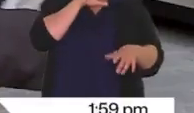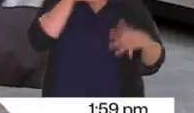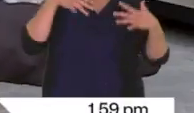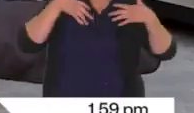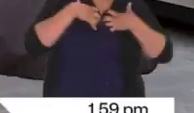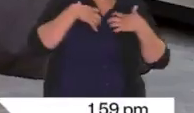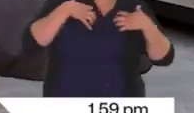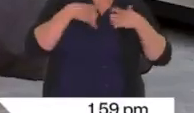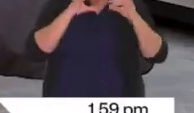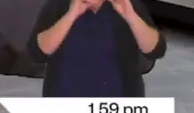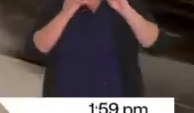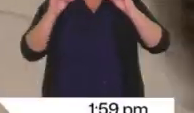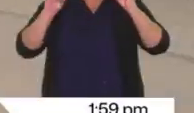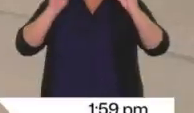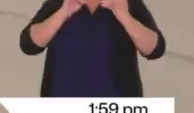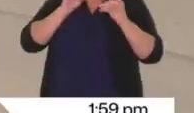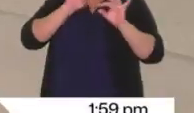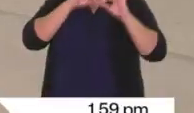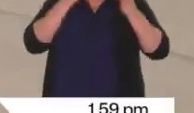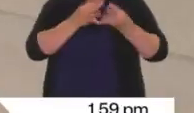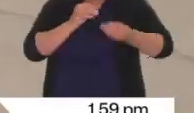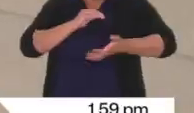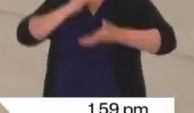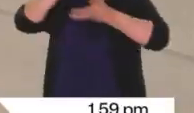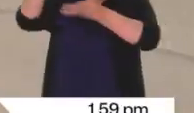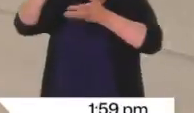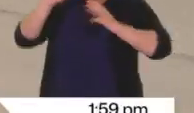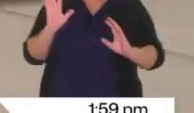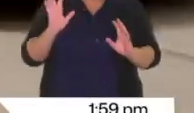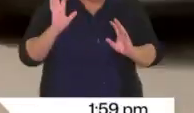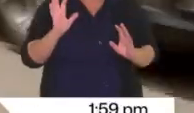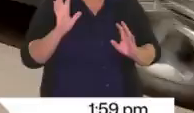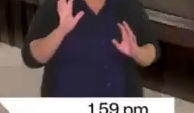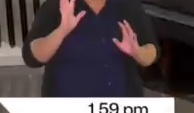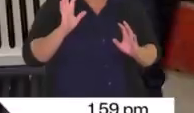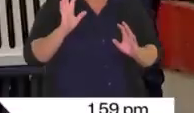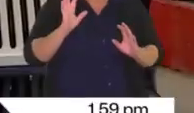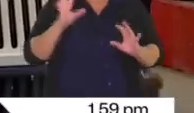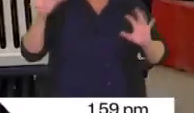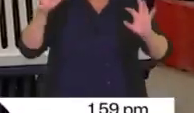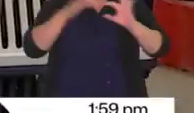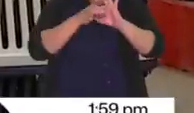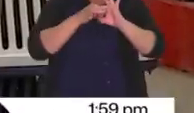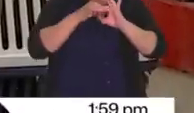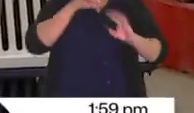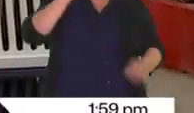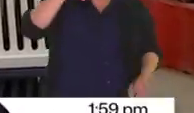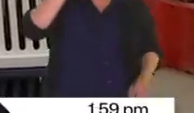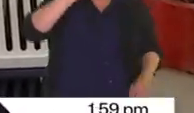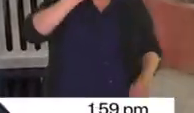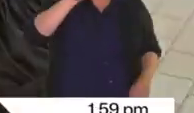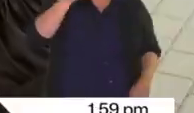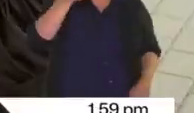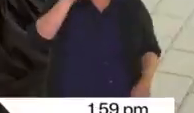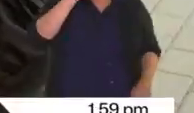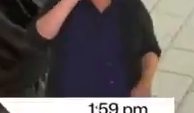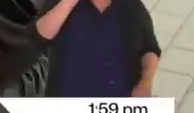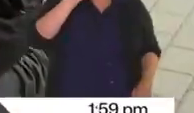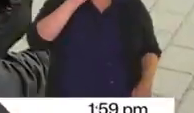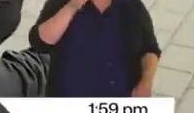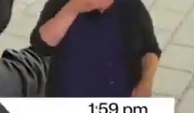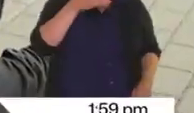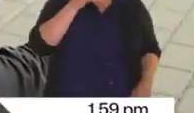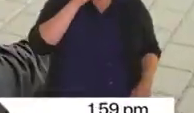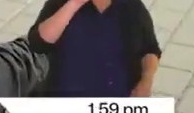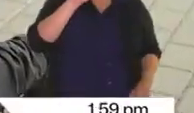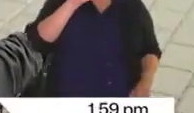a mascoticas a que encuentren familia a esta jornada de adopción se unió también Magdalena del río una amiga de estas causas una amiga que vivió el maltrato de